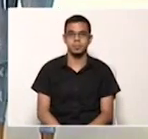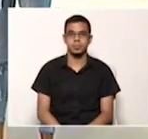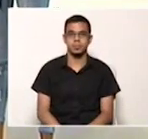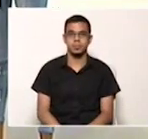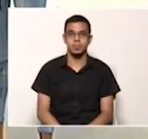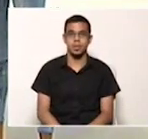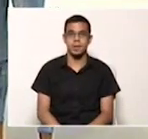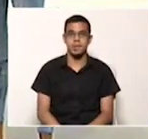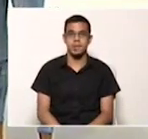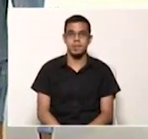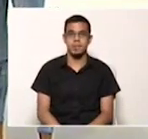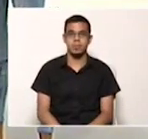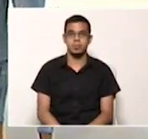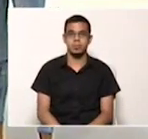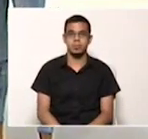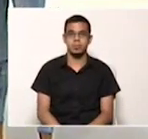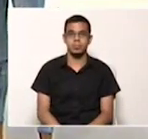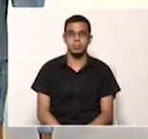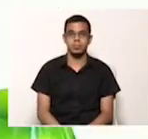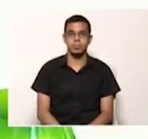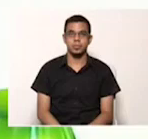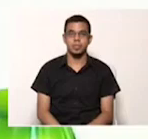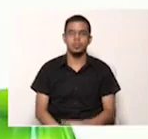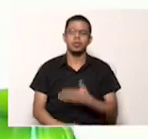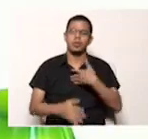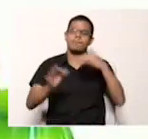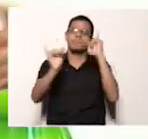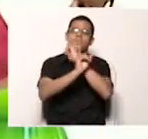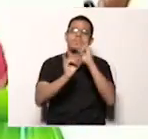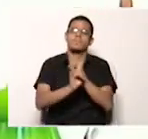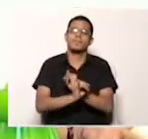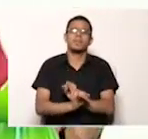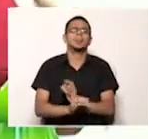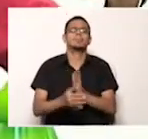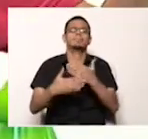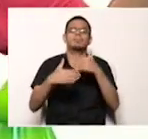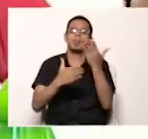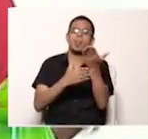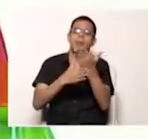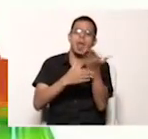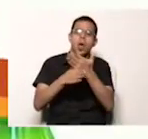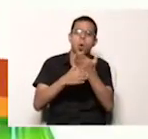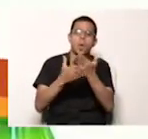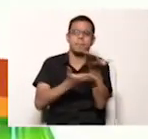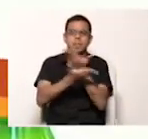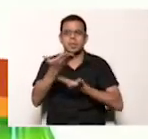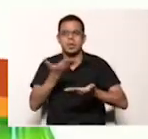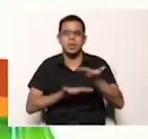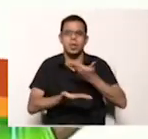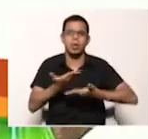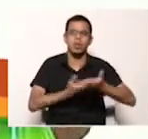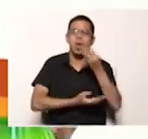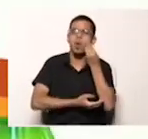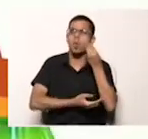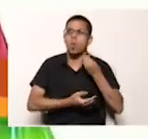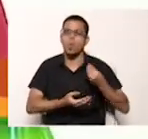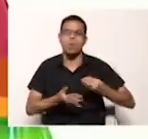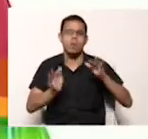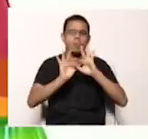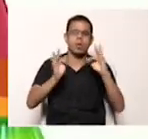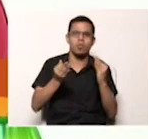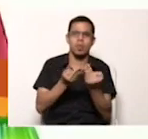estás, Jocelyn? Bien. Una vez más, feliz de estar compartiendo con ustedes, con los jóvenes en las casas, con la